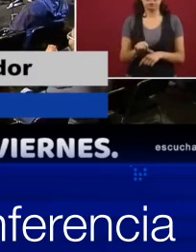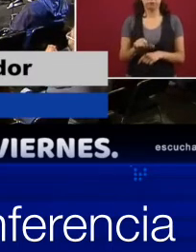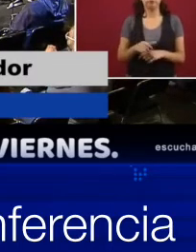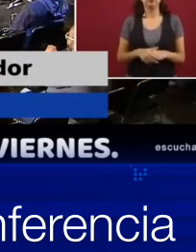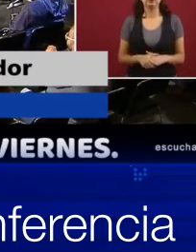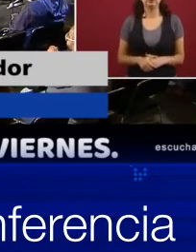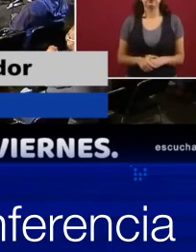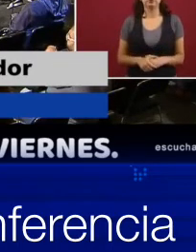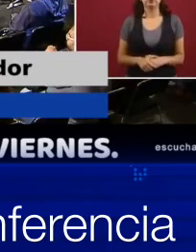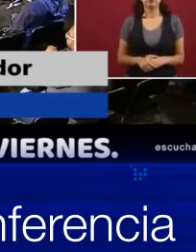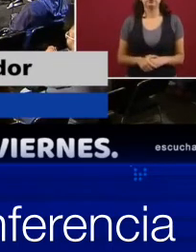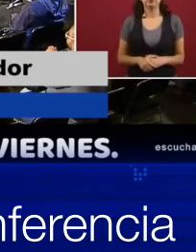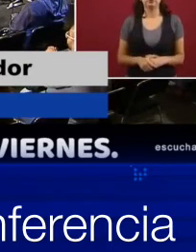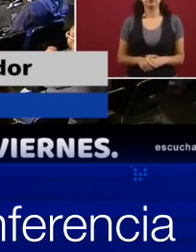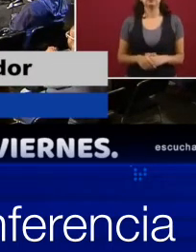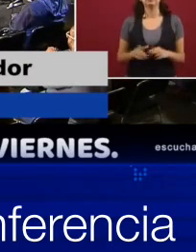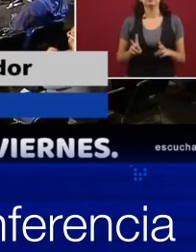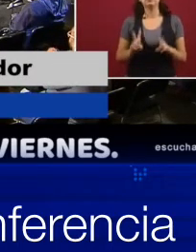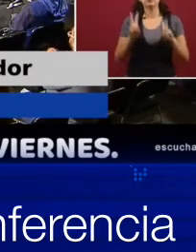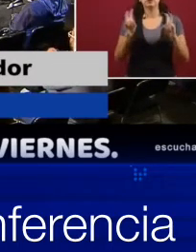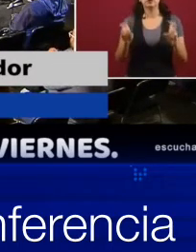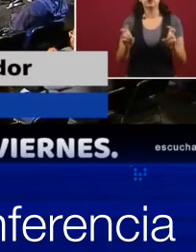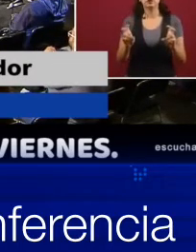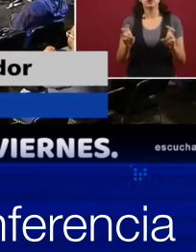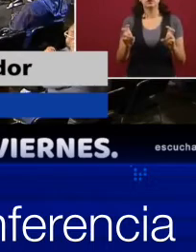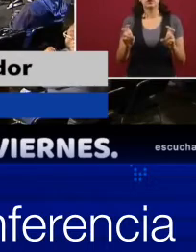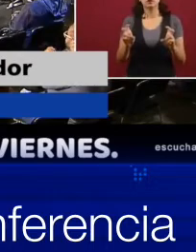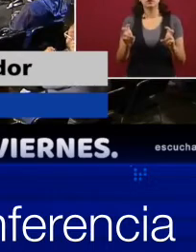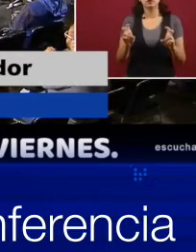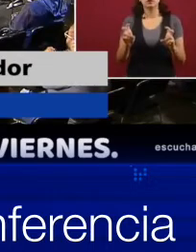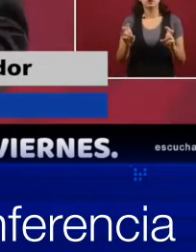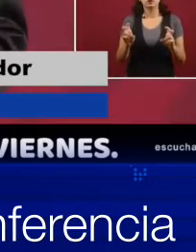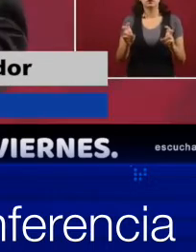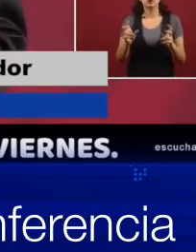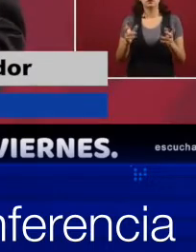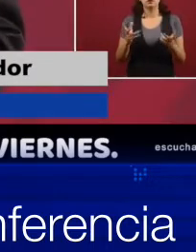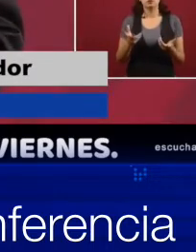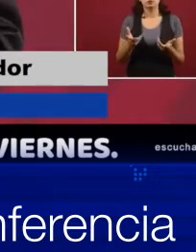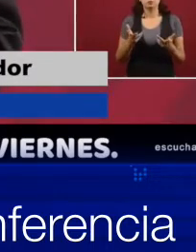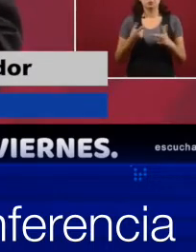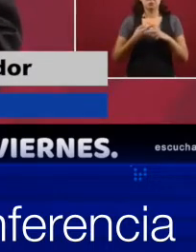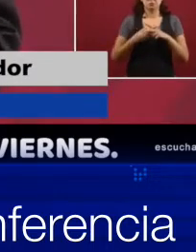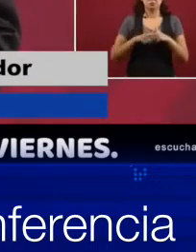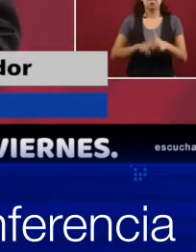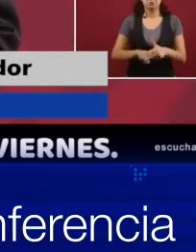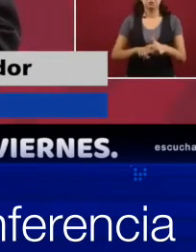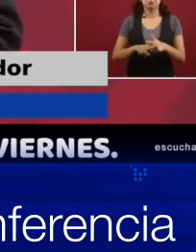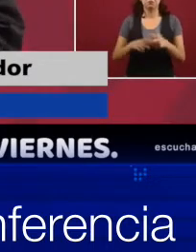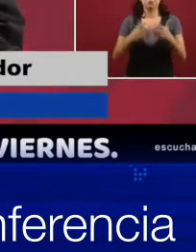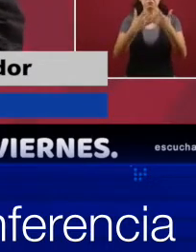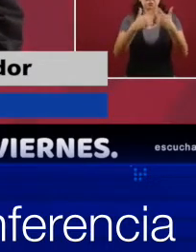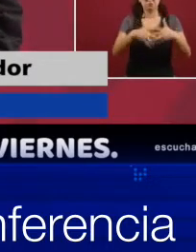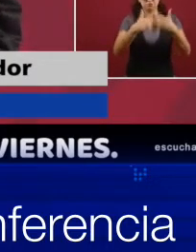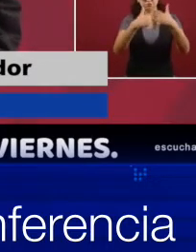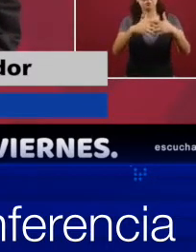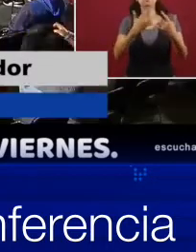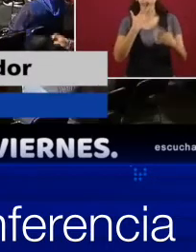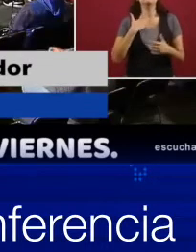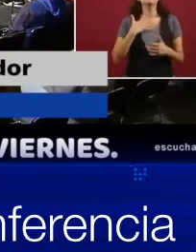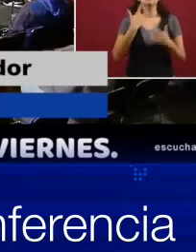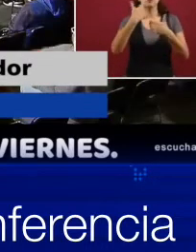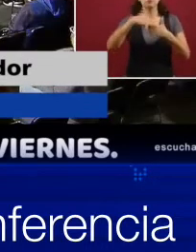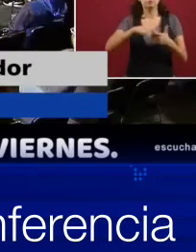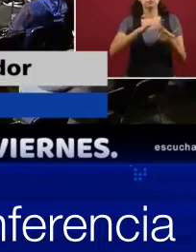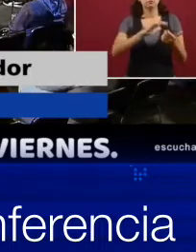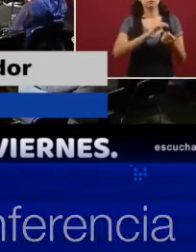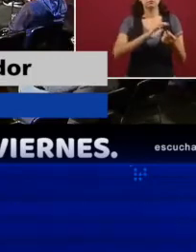de el trabajo de mantenimiento que se está llevando a cabo en las plantas